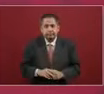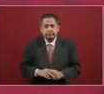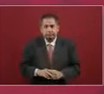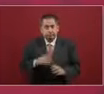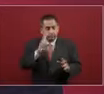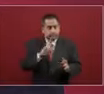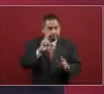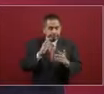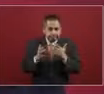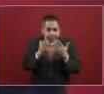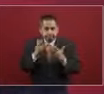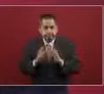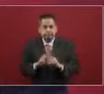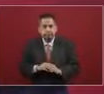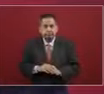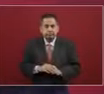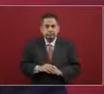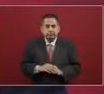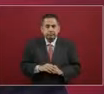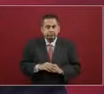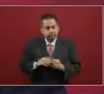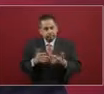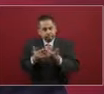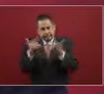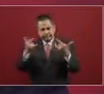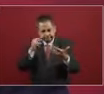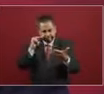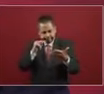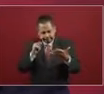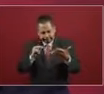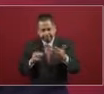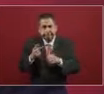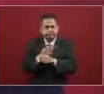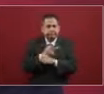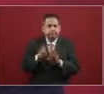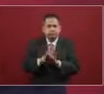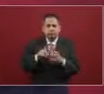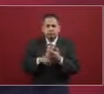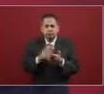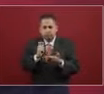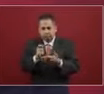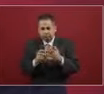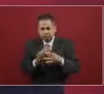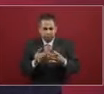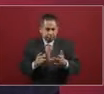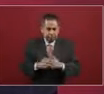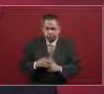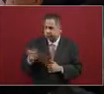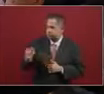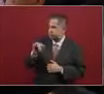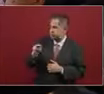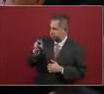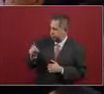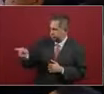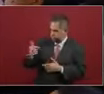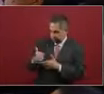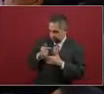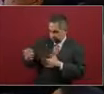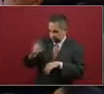Habría que ver el caso, cómo está, de aquí que Jesús nos